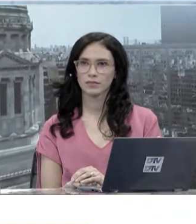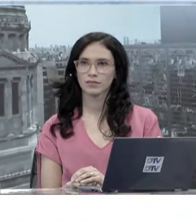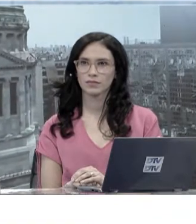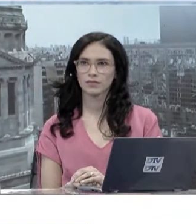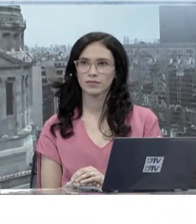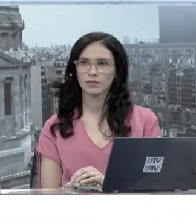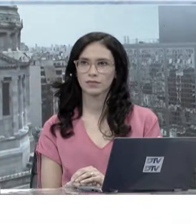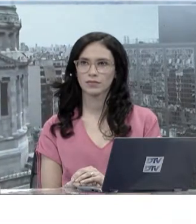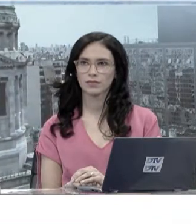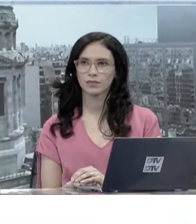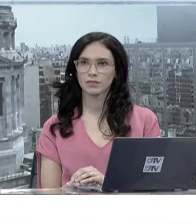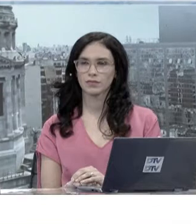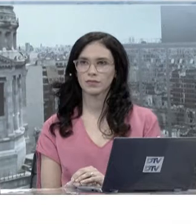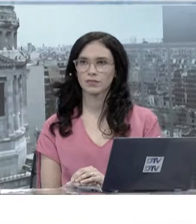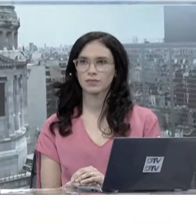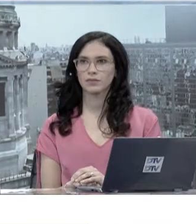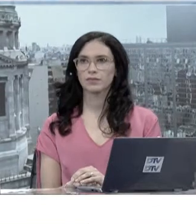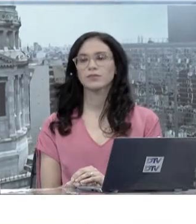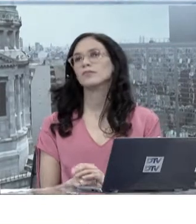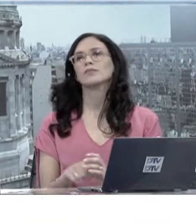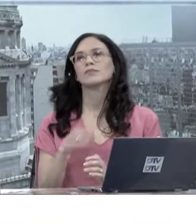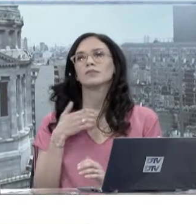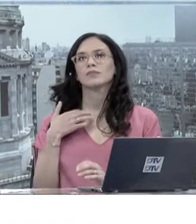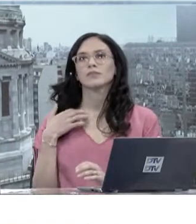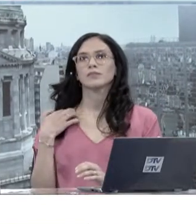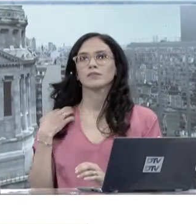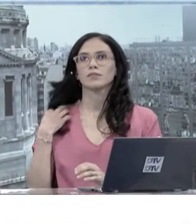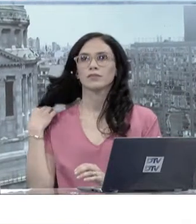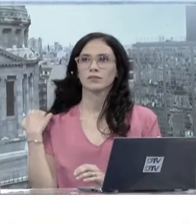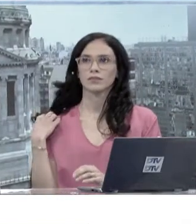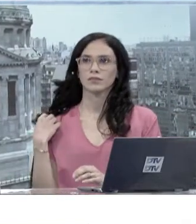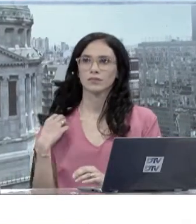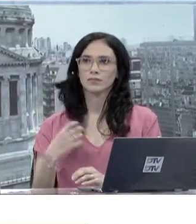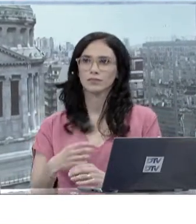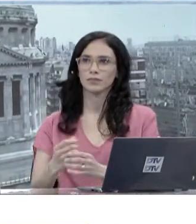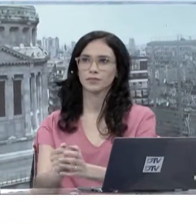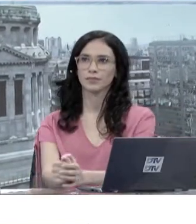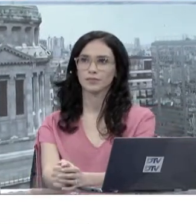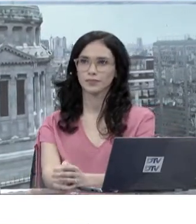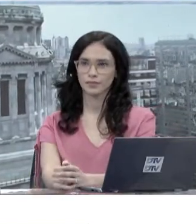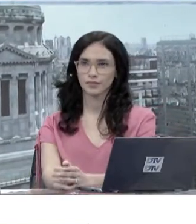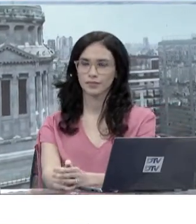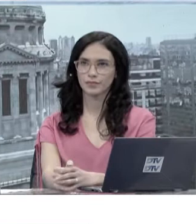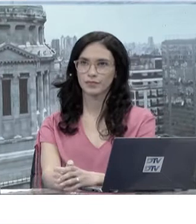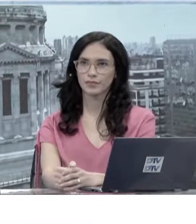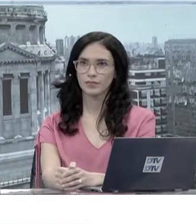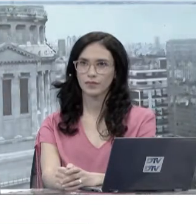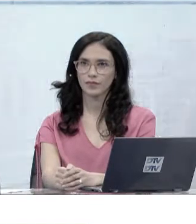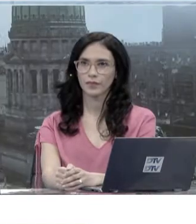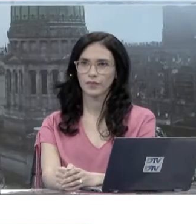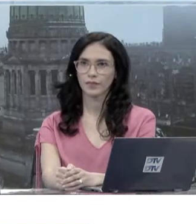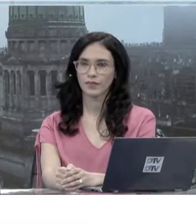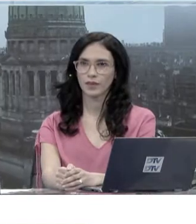pero que en realidad no es que no se sesione, es que no se sesione en tanto no puedan imponer la agenda. Y lamentablemente gran